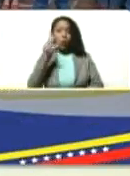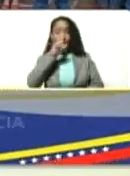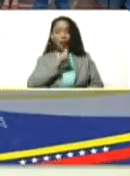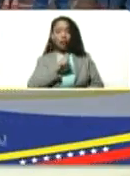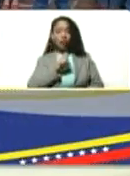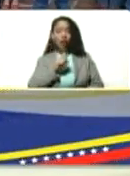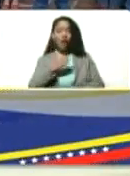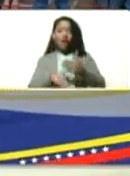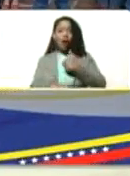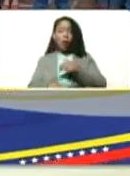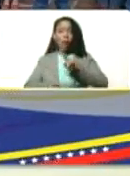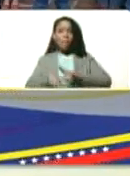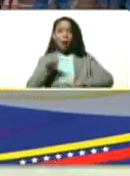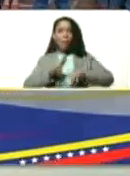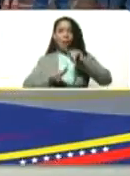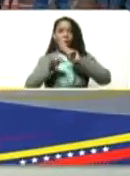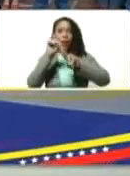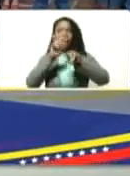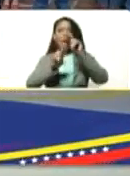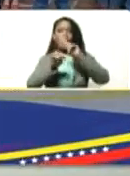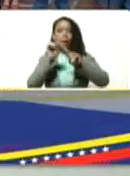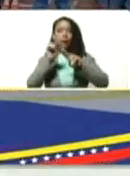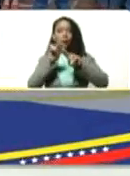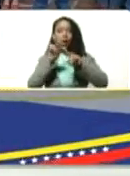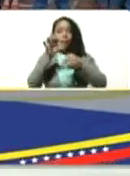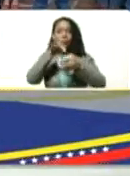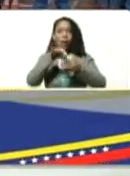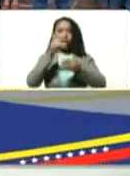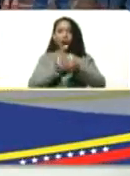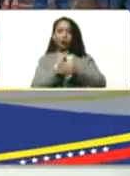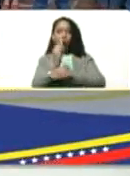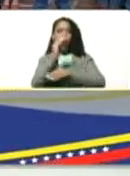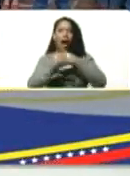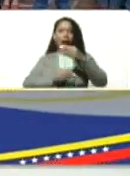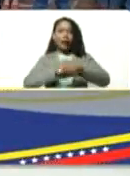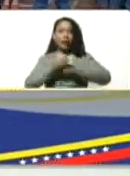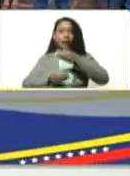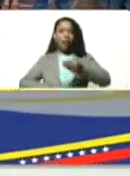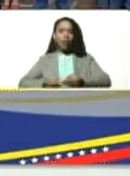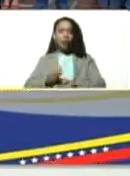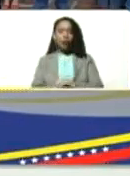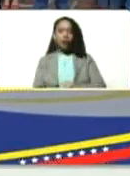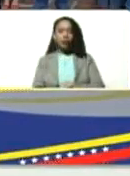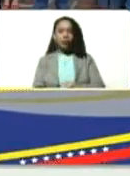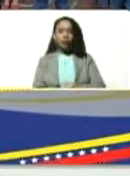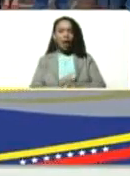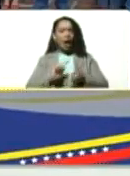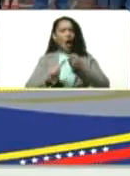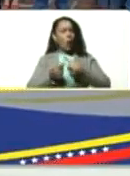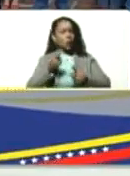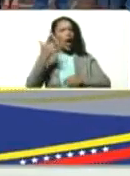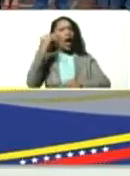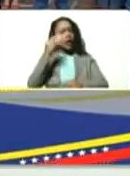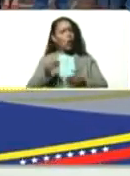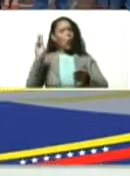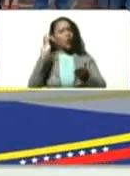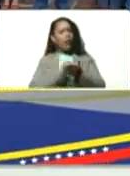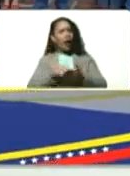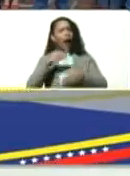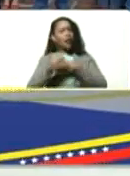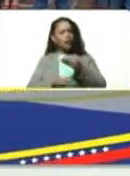22 años, y vamos construyendo, sembrando, rehaciendo las cosas que hay que